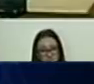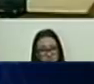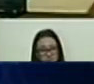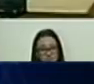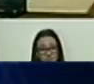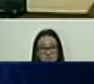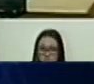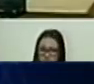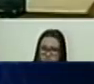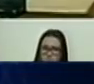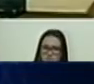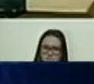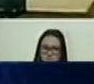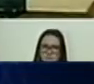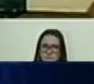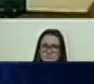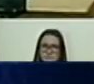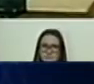el discurso de instalación del